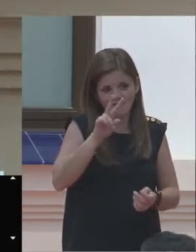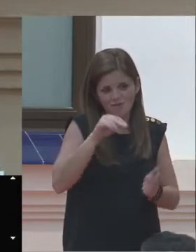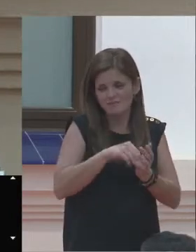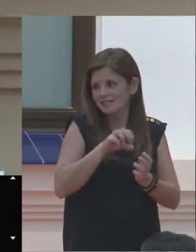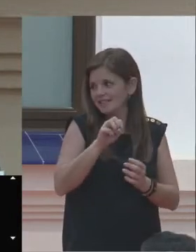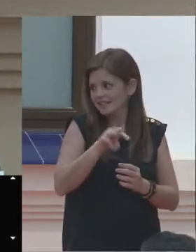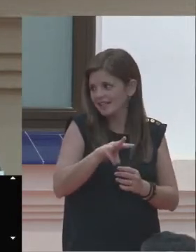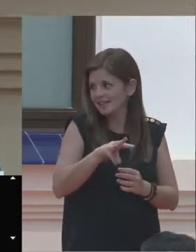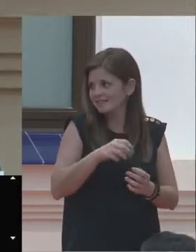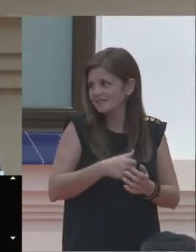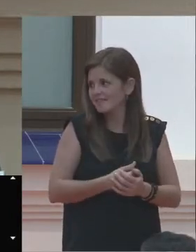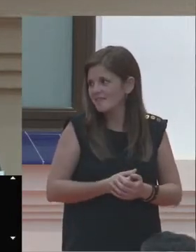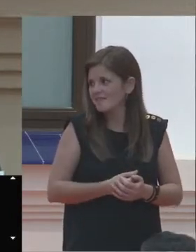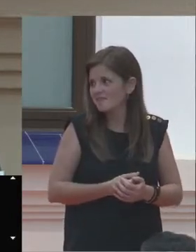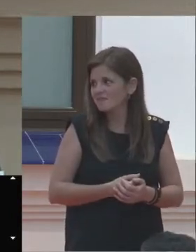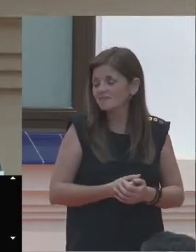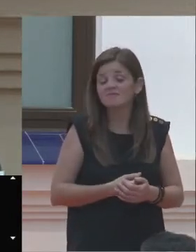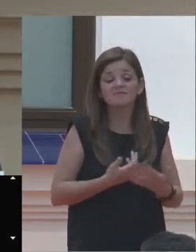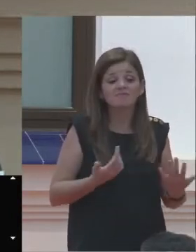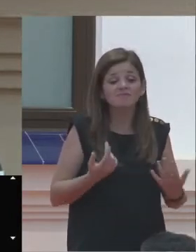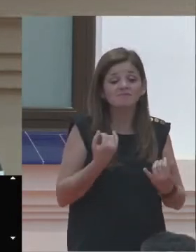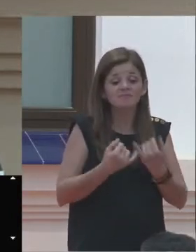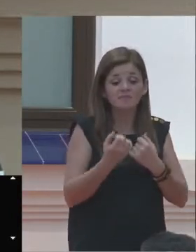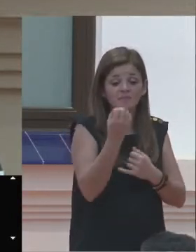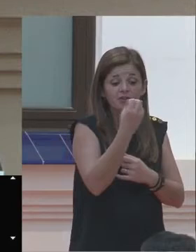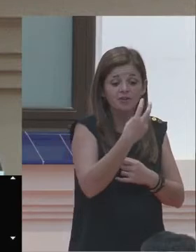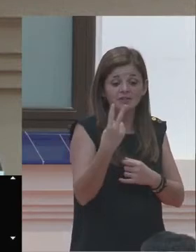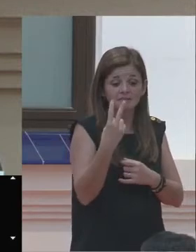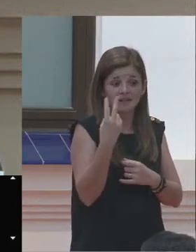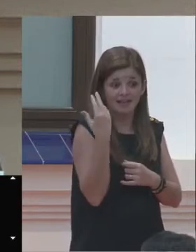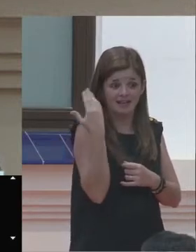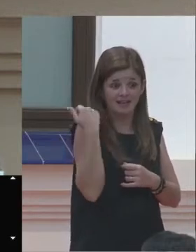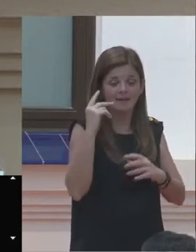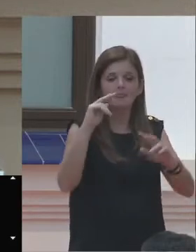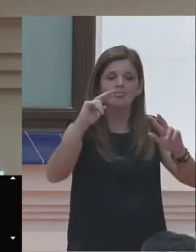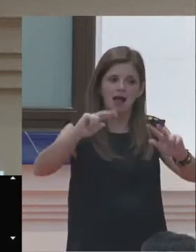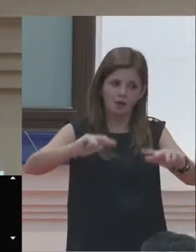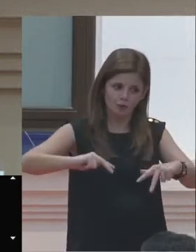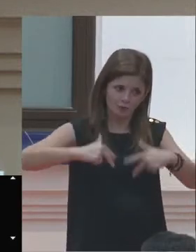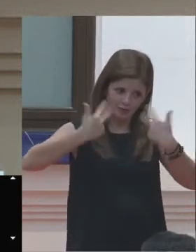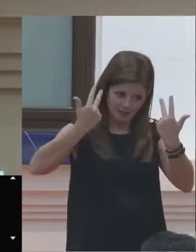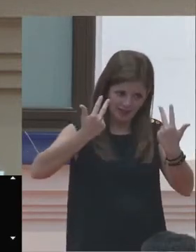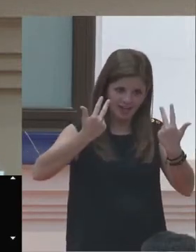última semana, hace 2 semanas, hemos recibido la autorización de la